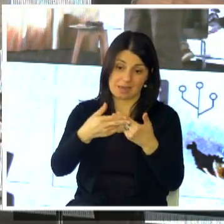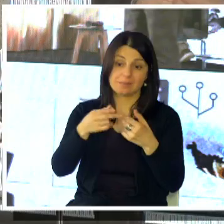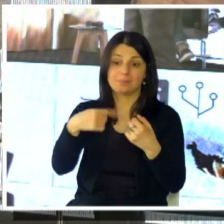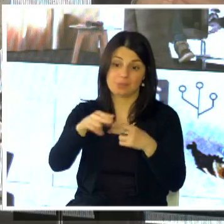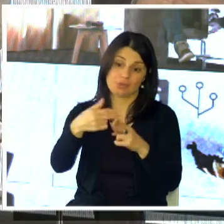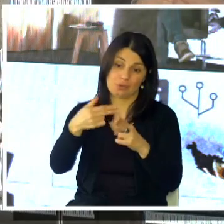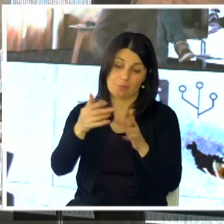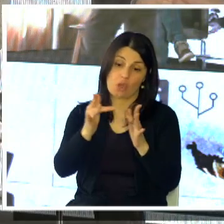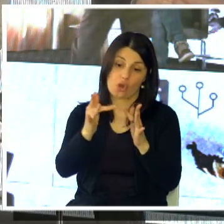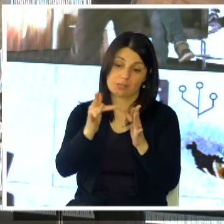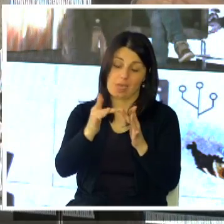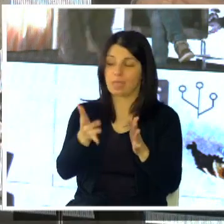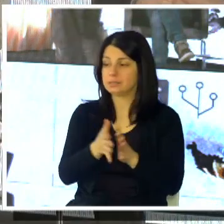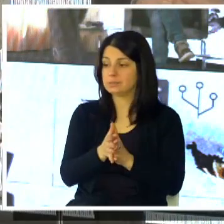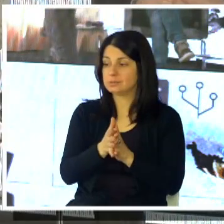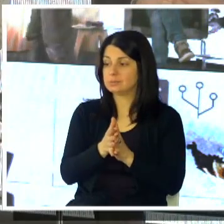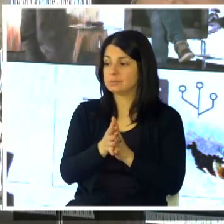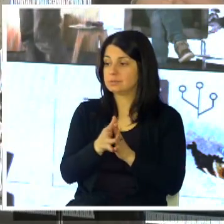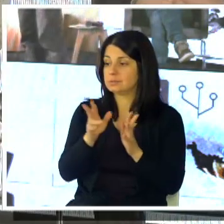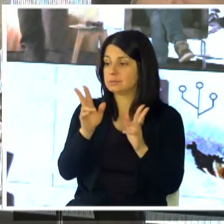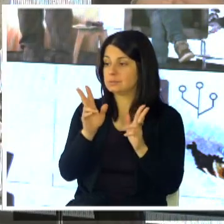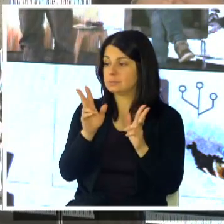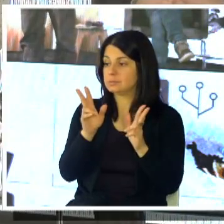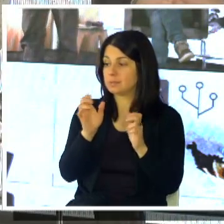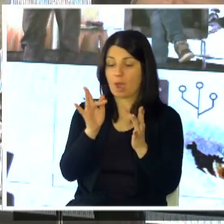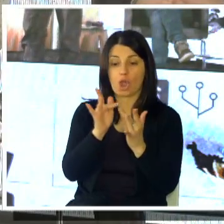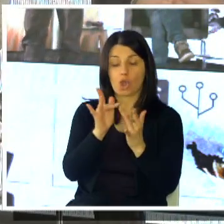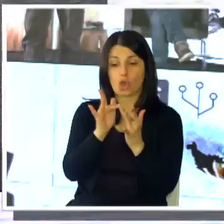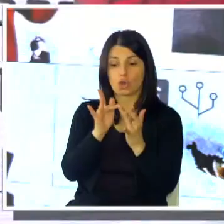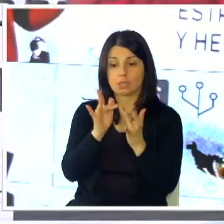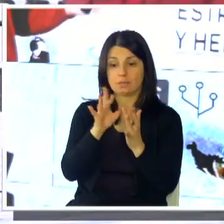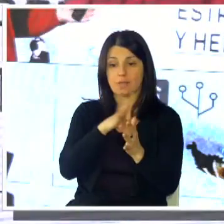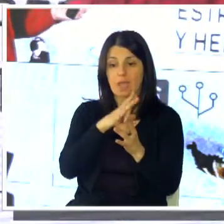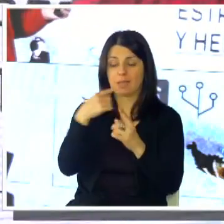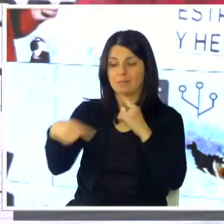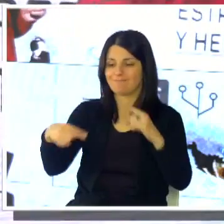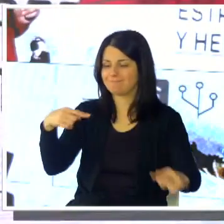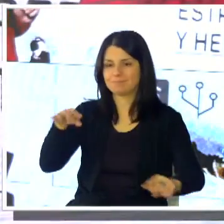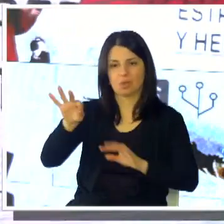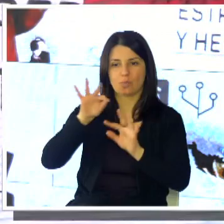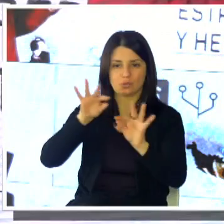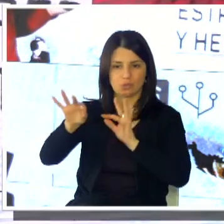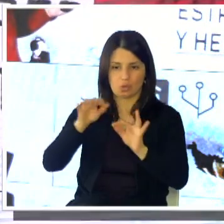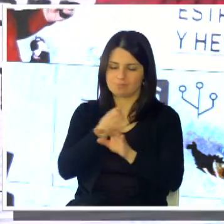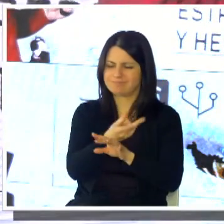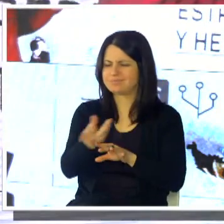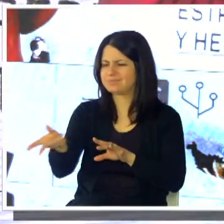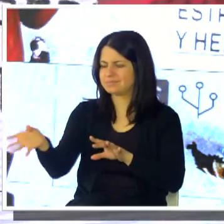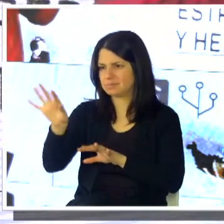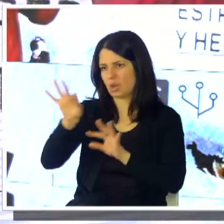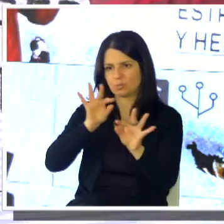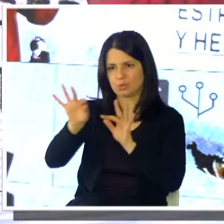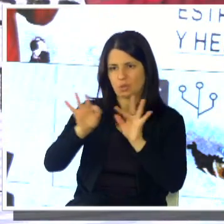nombre. Y a nivel de conectividad tenemos varias opciones, hay un abanico amplio,